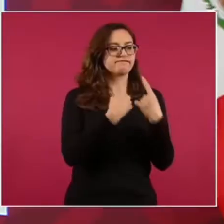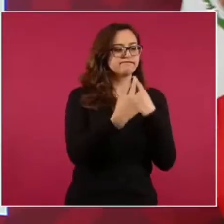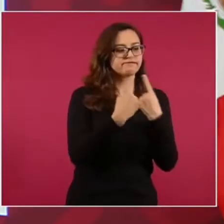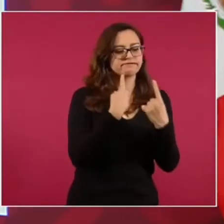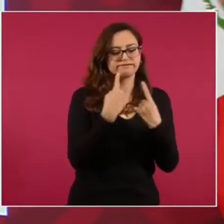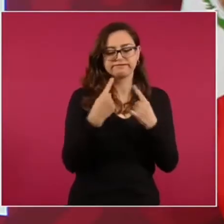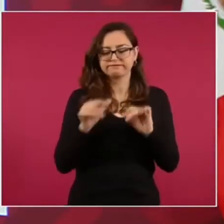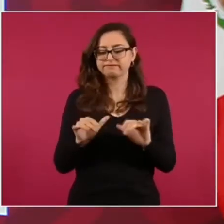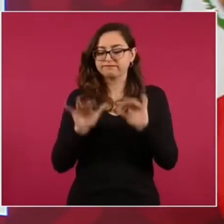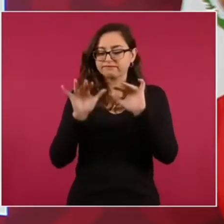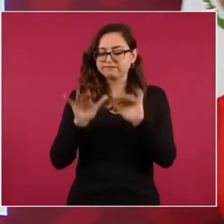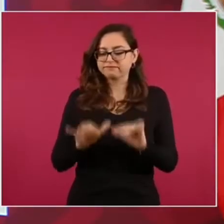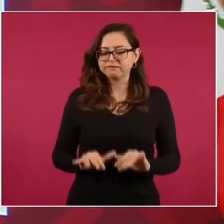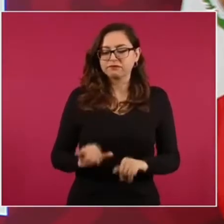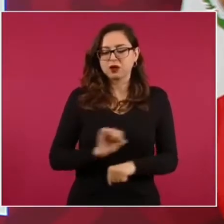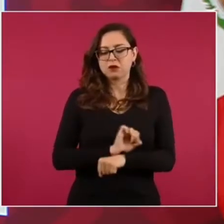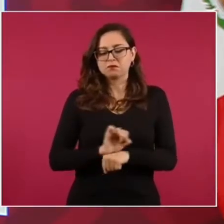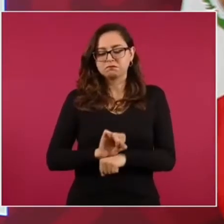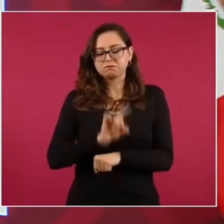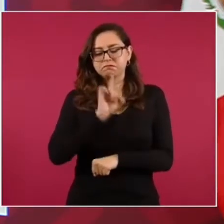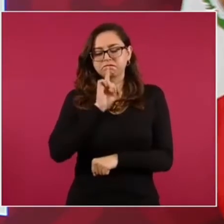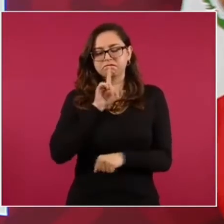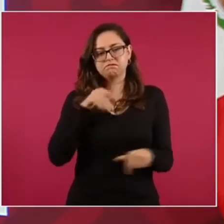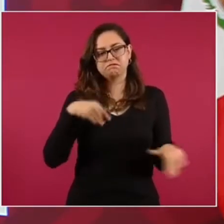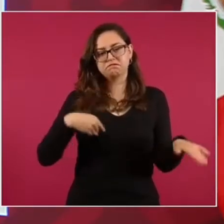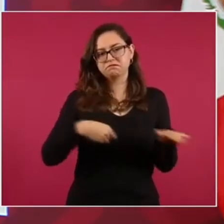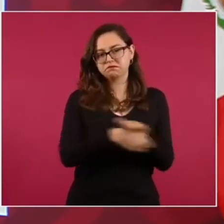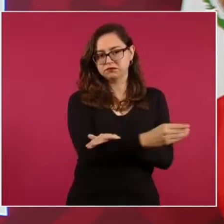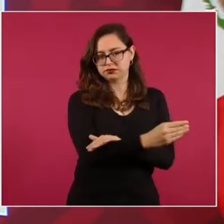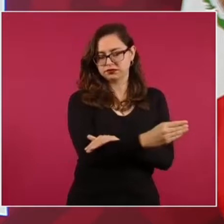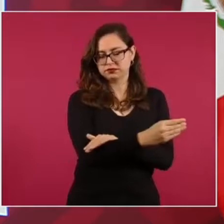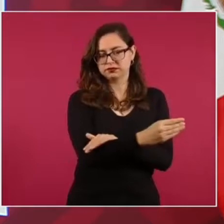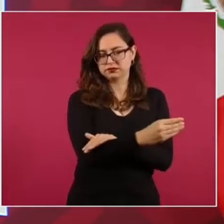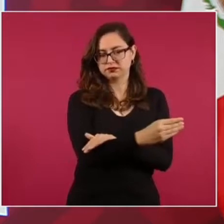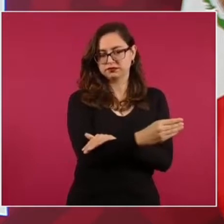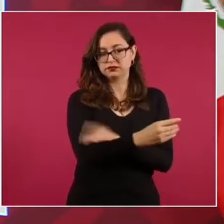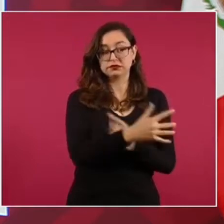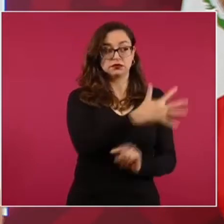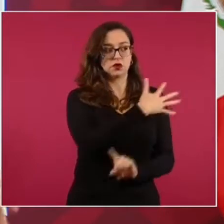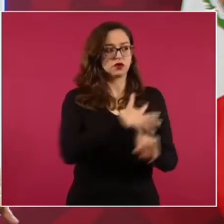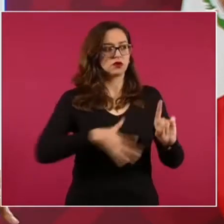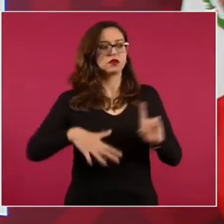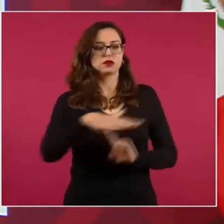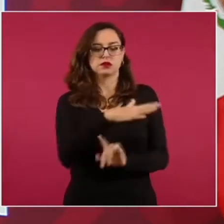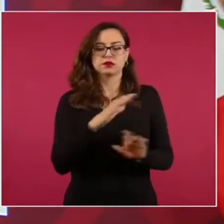requería el momento, la circunstancia.